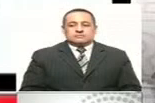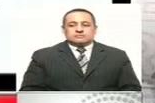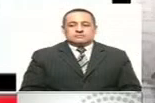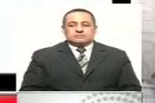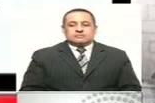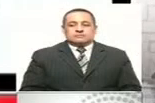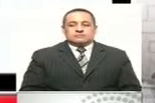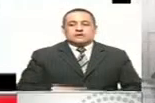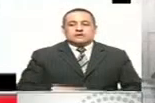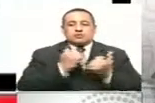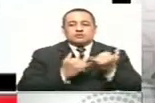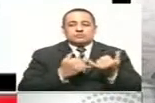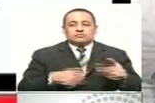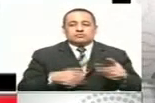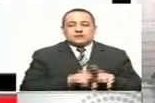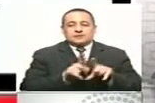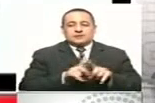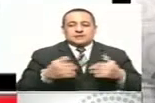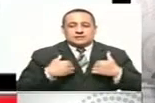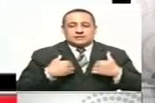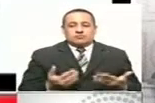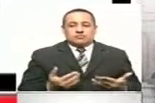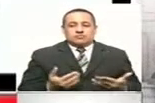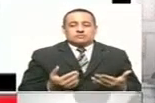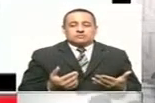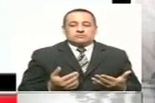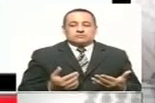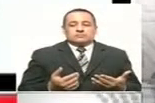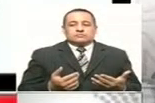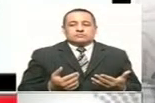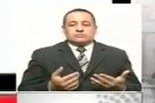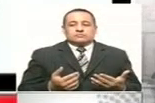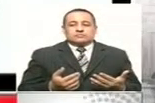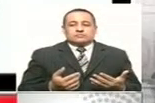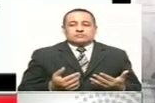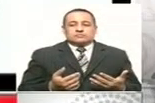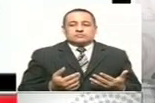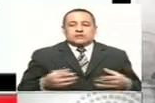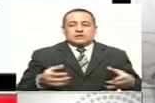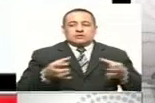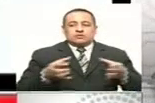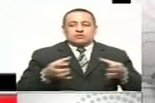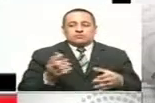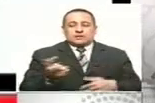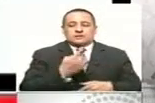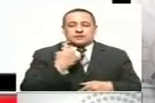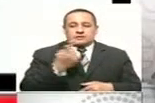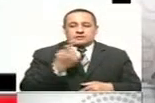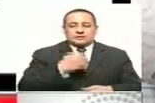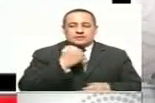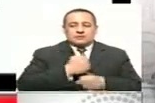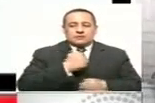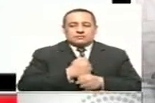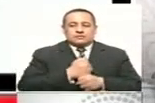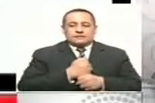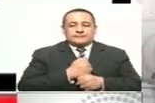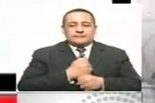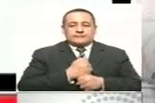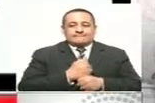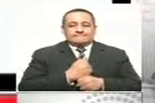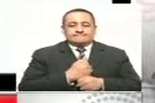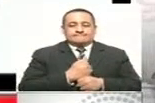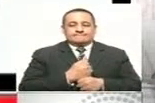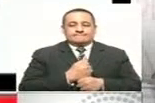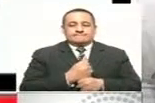Por último, tenemos la unidad ejecutora,